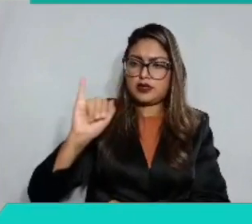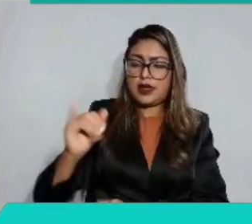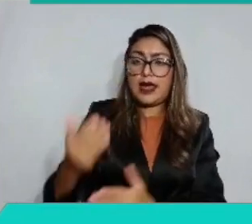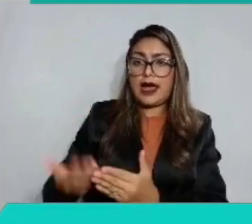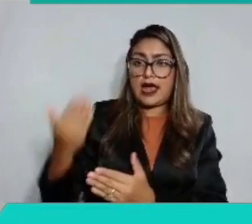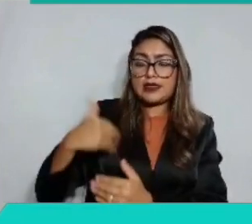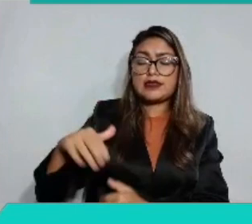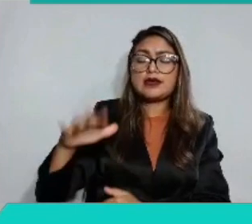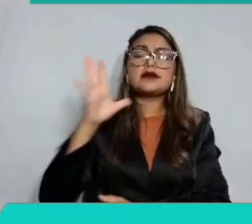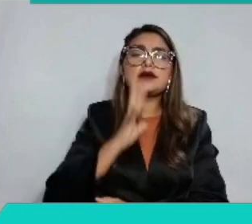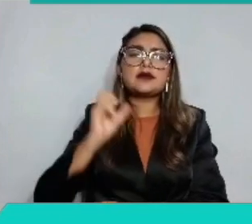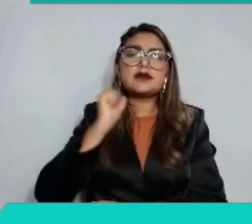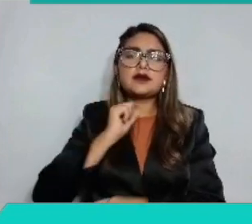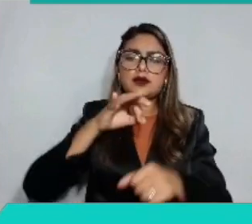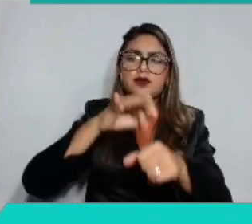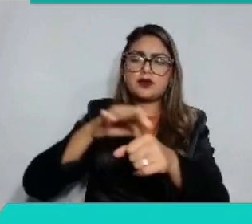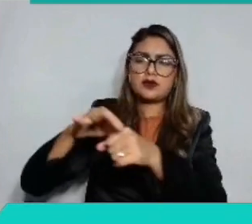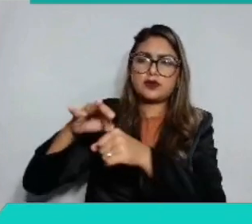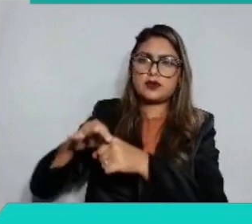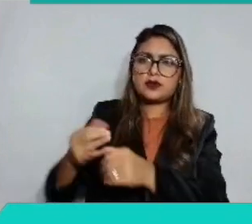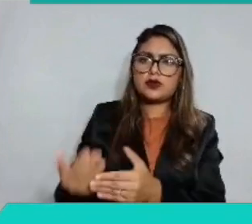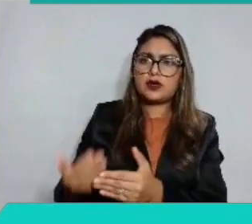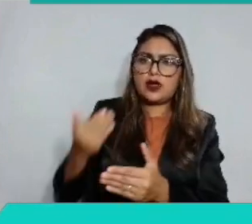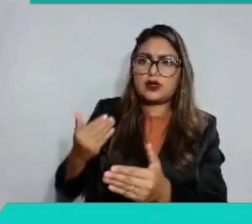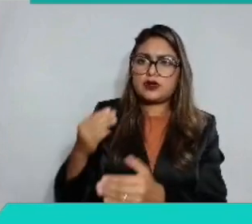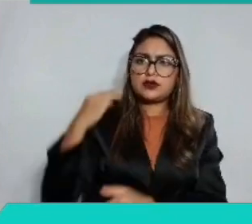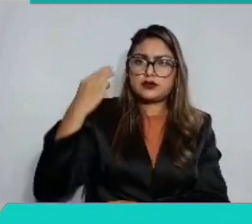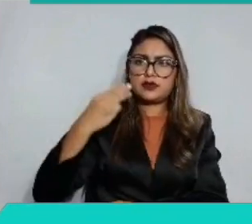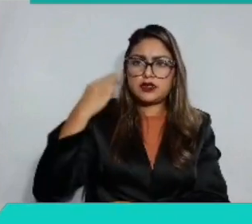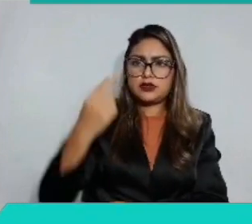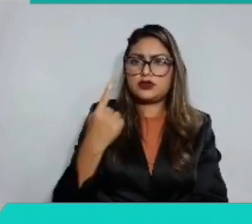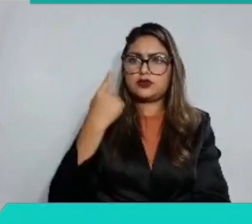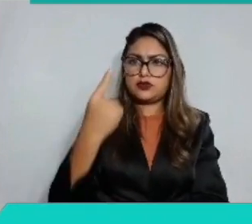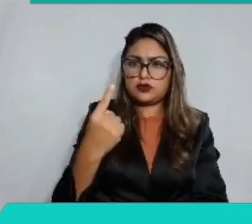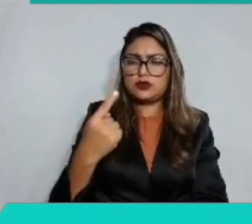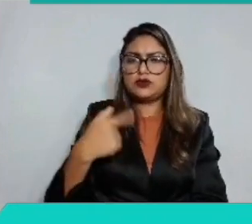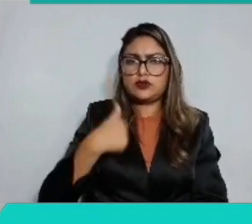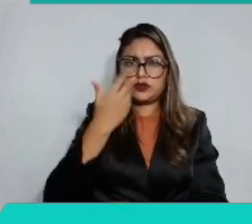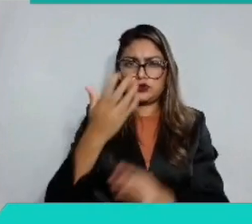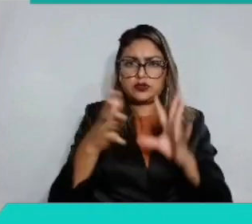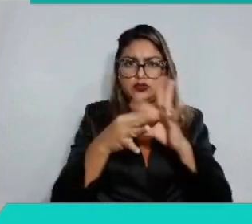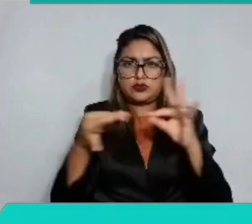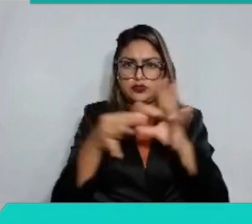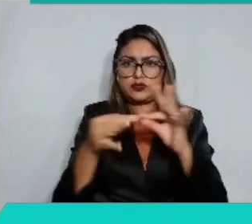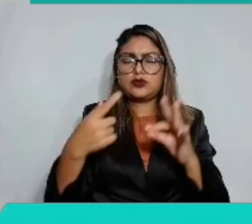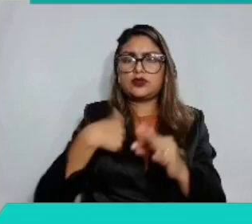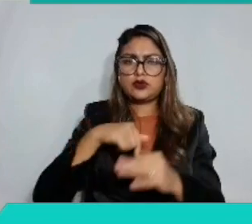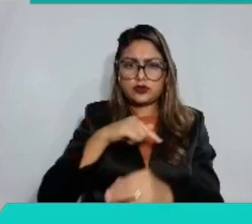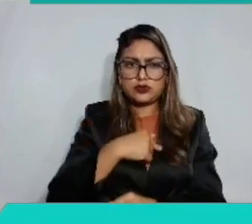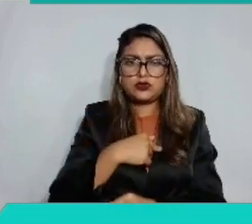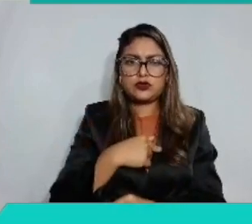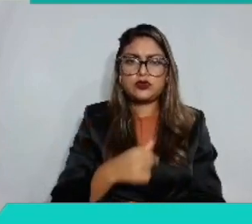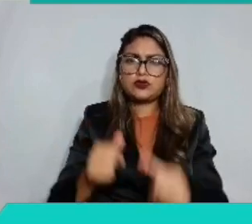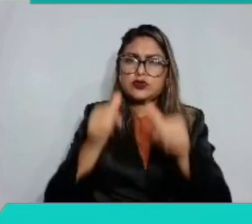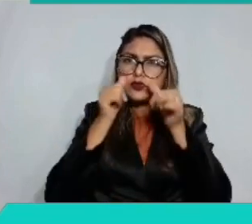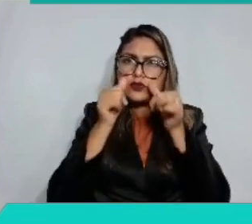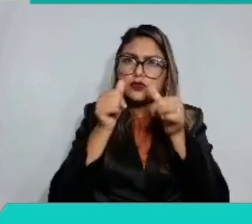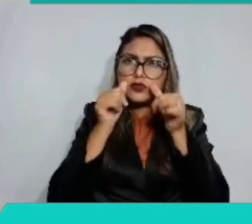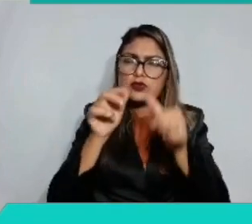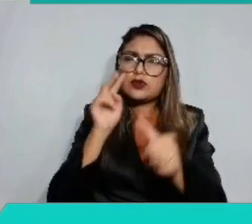el pasado primero de marzo quiero señalar lo siguiente nos enteramos en el espacio público sobre dicha